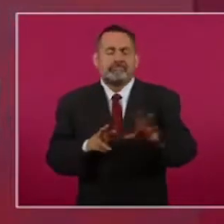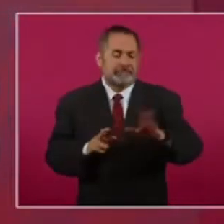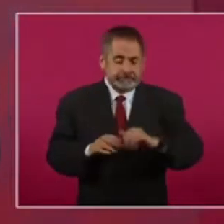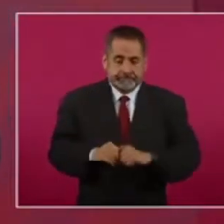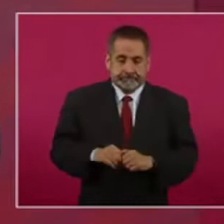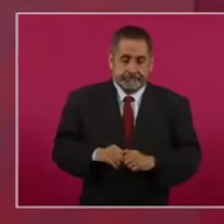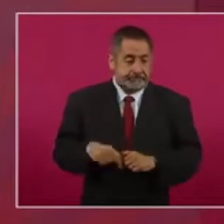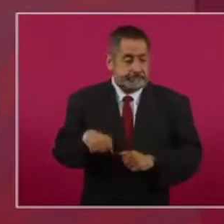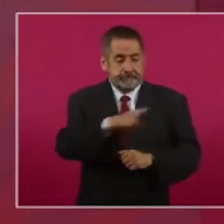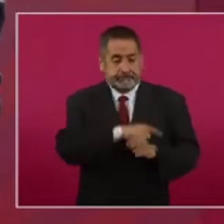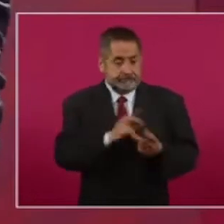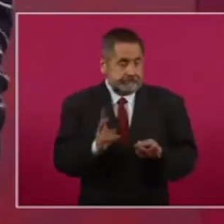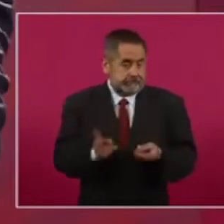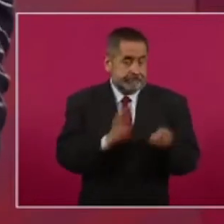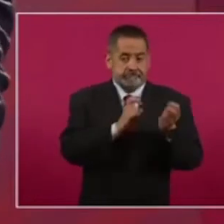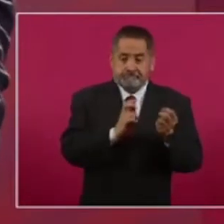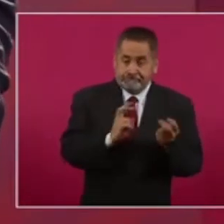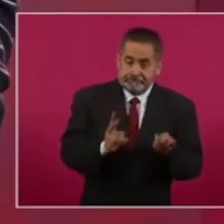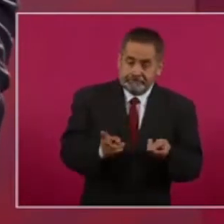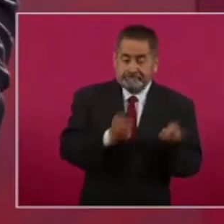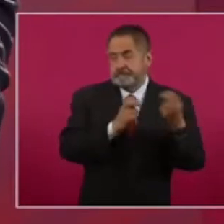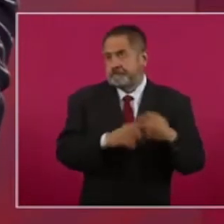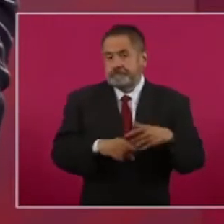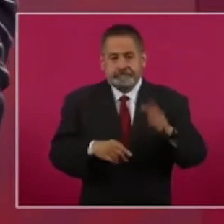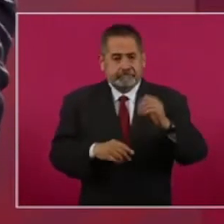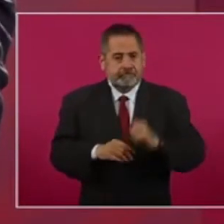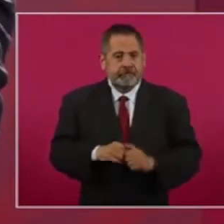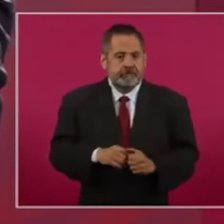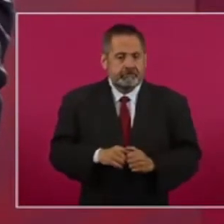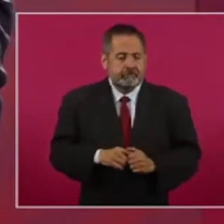Entonces, robaban en eso.